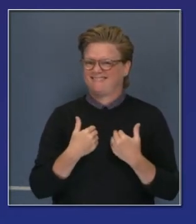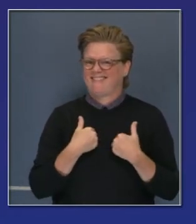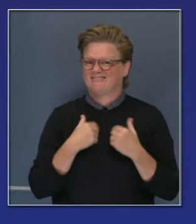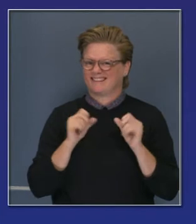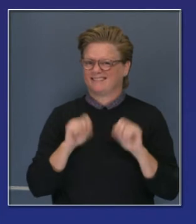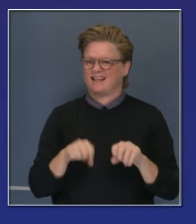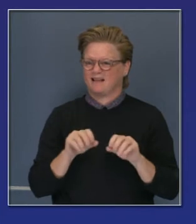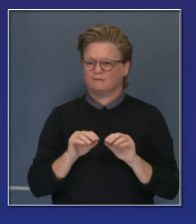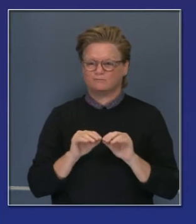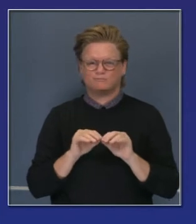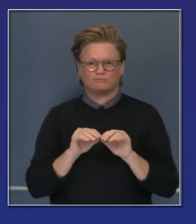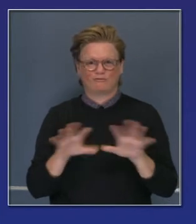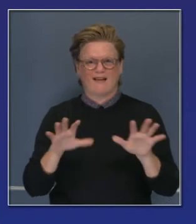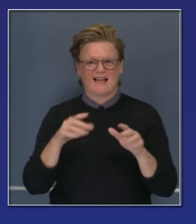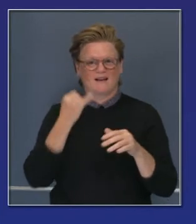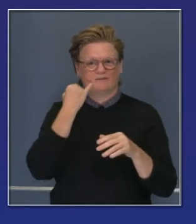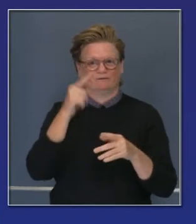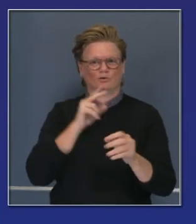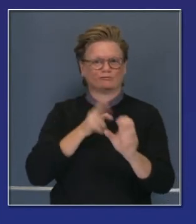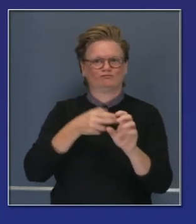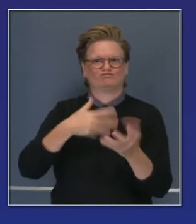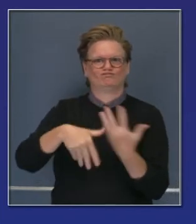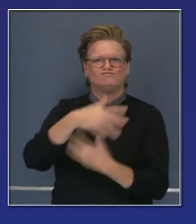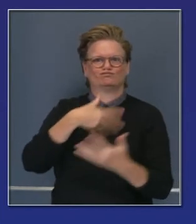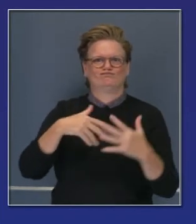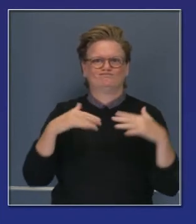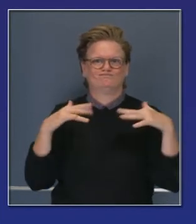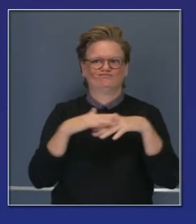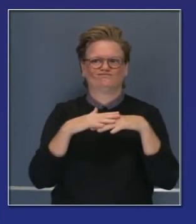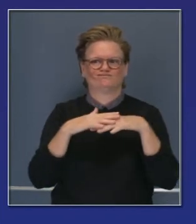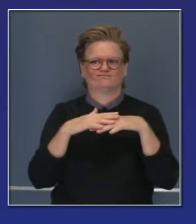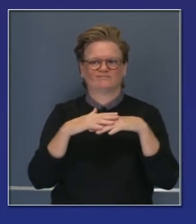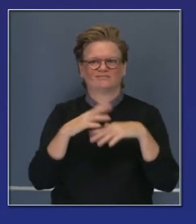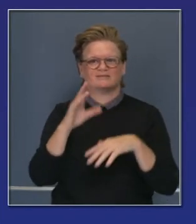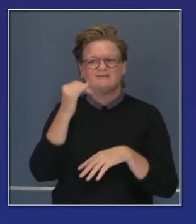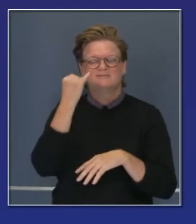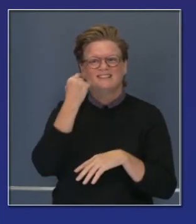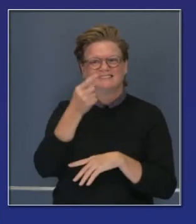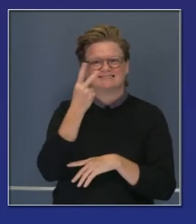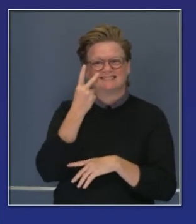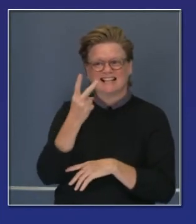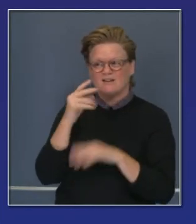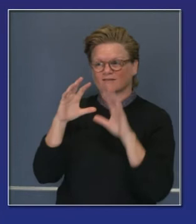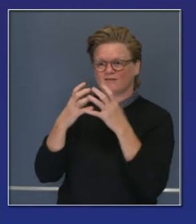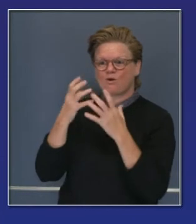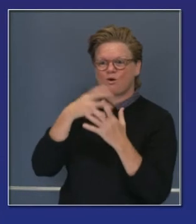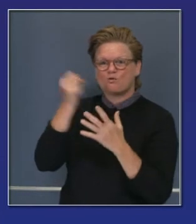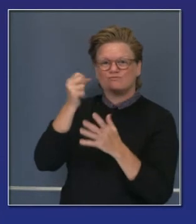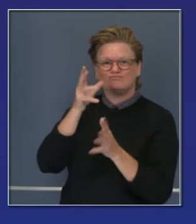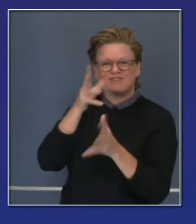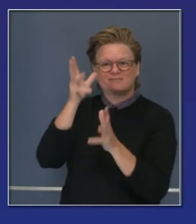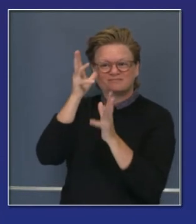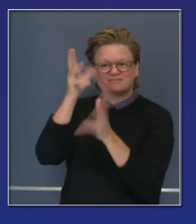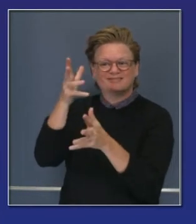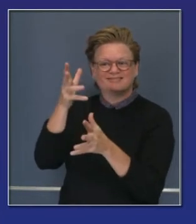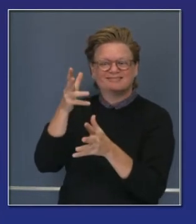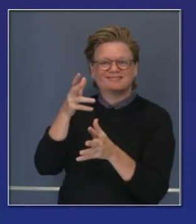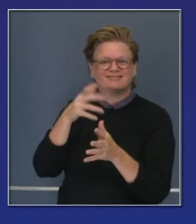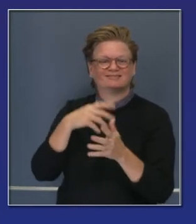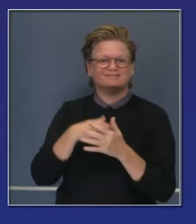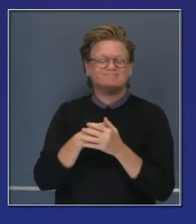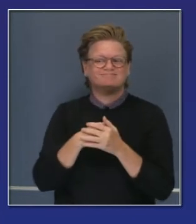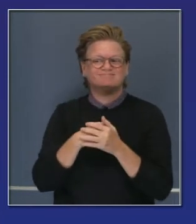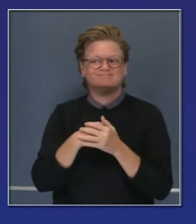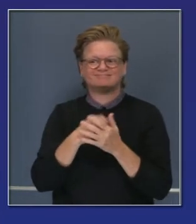esos círculos sociales. Y número dos, claramente familias multigeneracionales. Familias reuniéndose, tal vez bajando